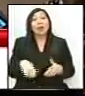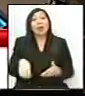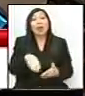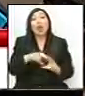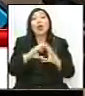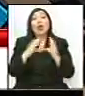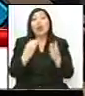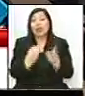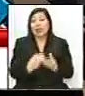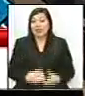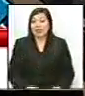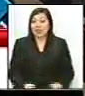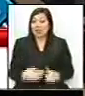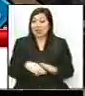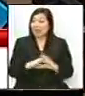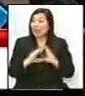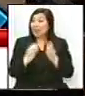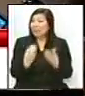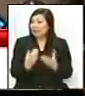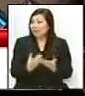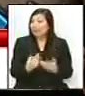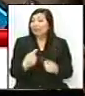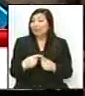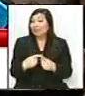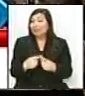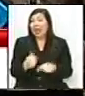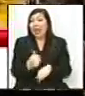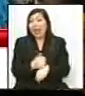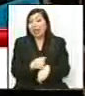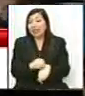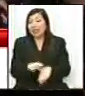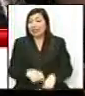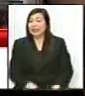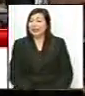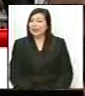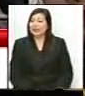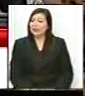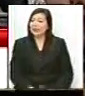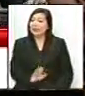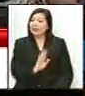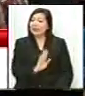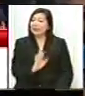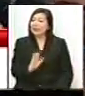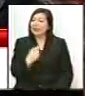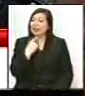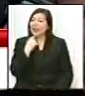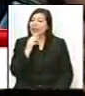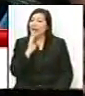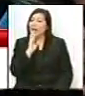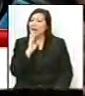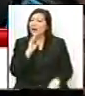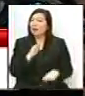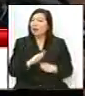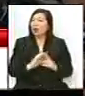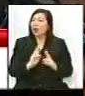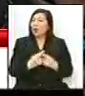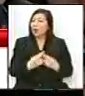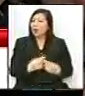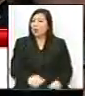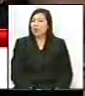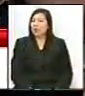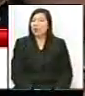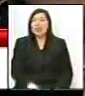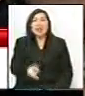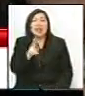del Congreso, y dentro del Congreso existen varias voces. Presidente, a propósito de ello, se especuló mucho acerca de la reunión que sostuvo el